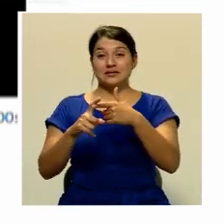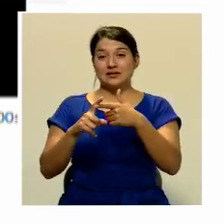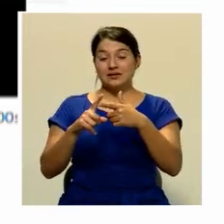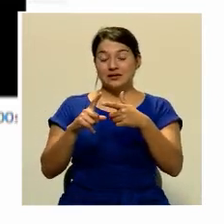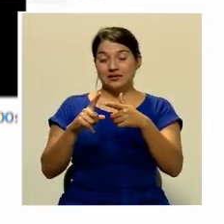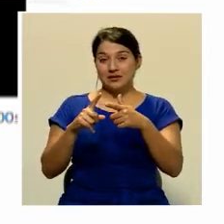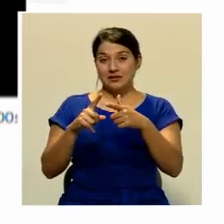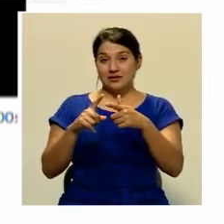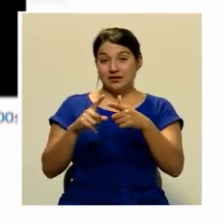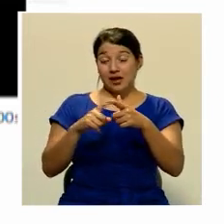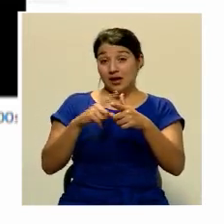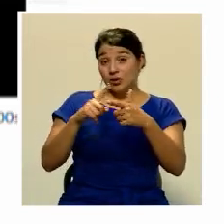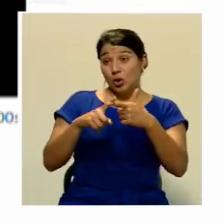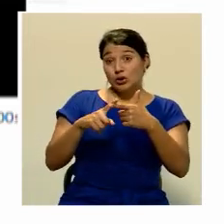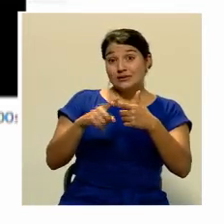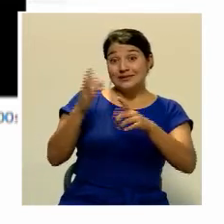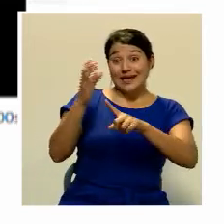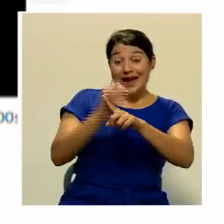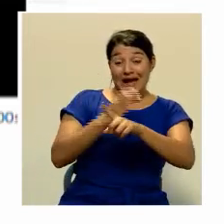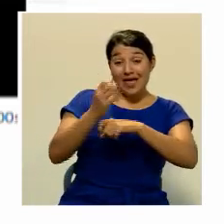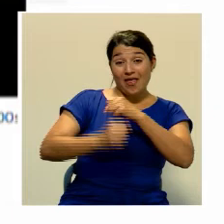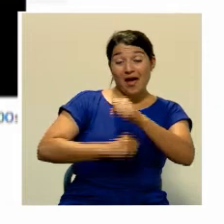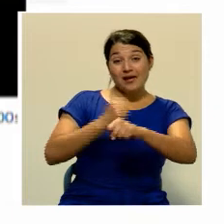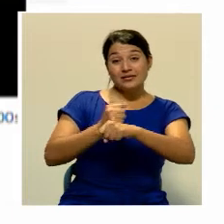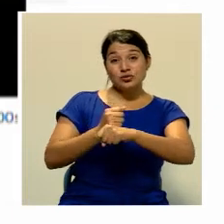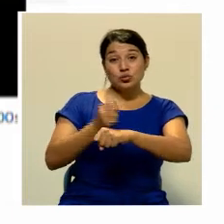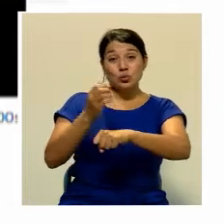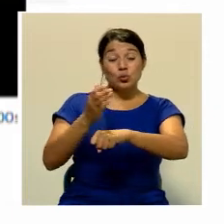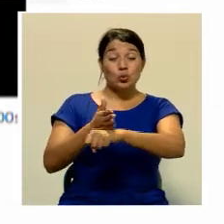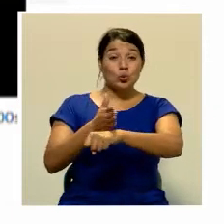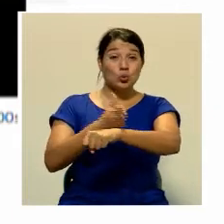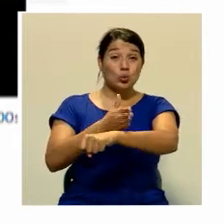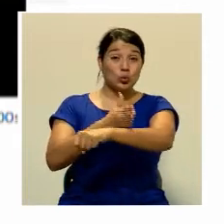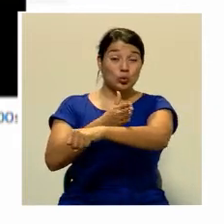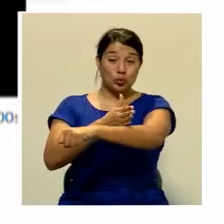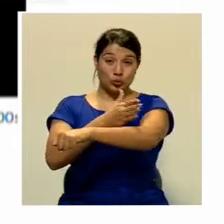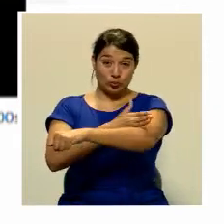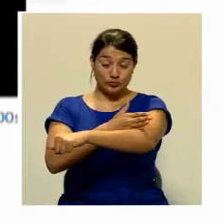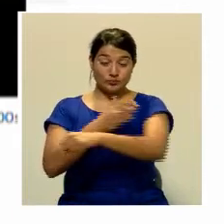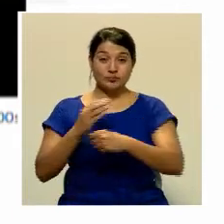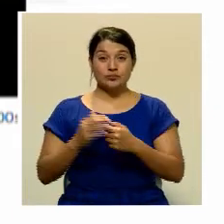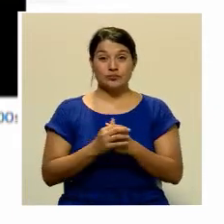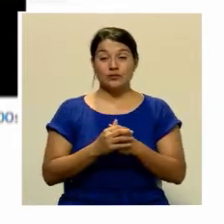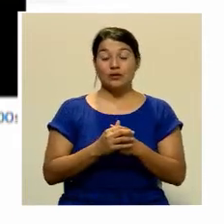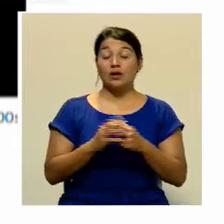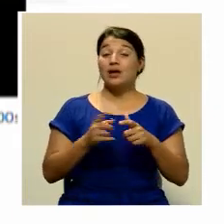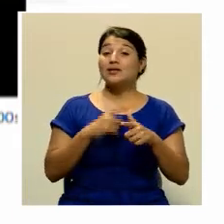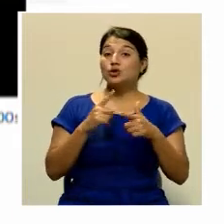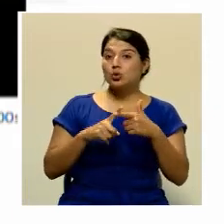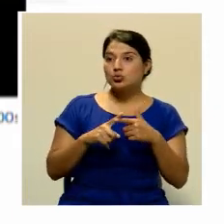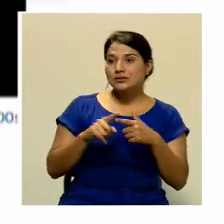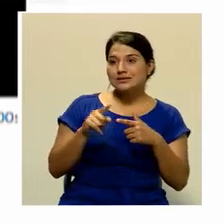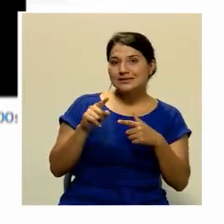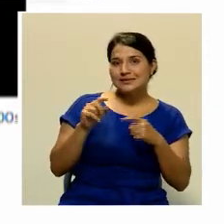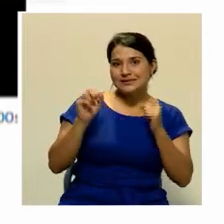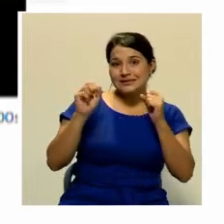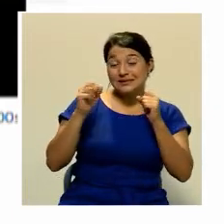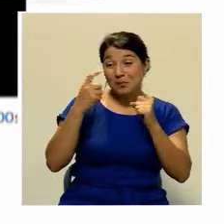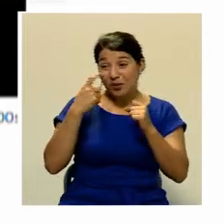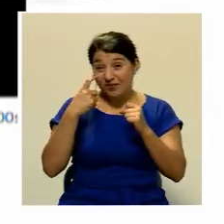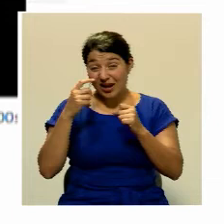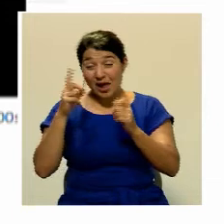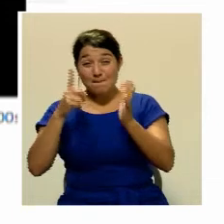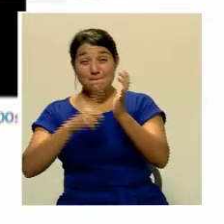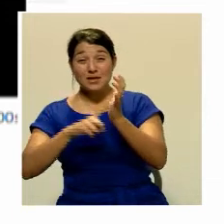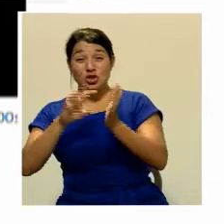muchas personas interrumpieron su proceso educativo. Lo que es evidente aquí es que no lo continuaron después, porque